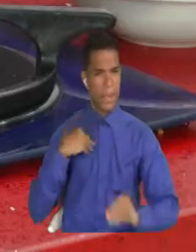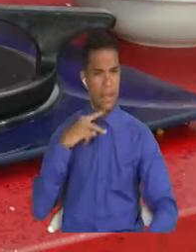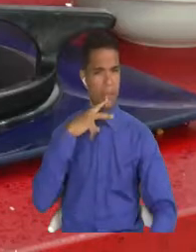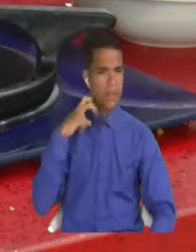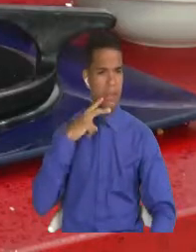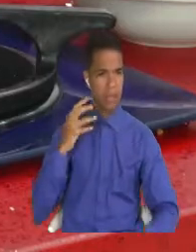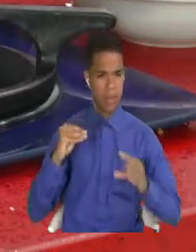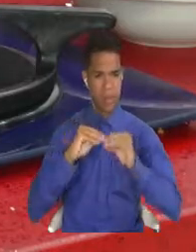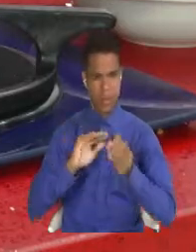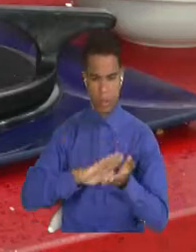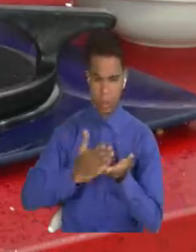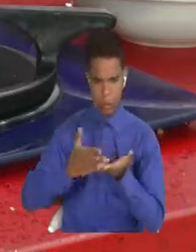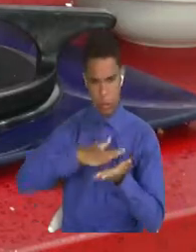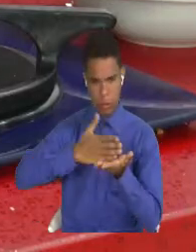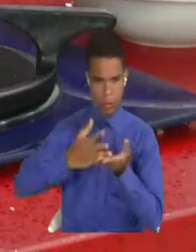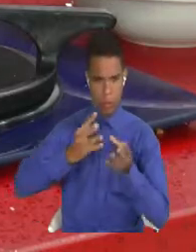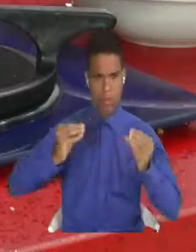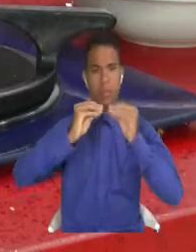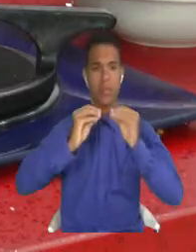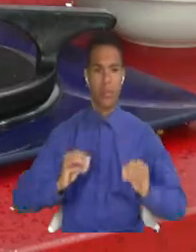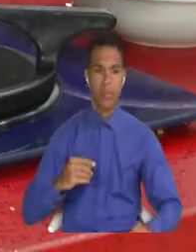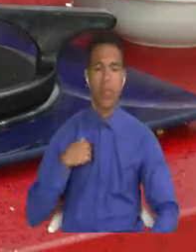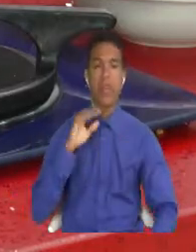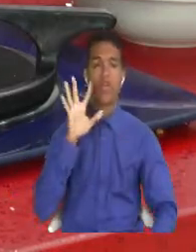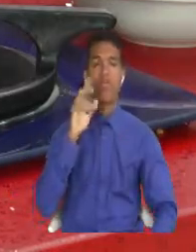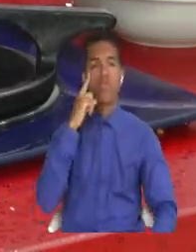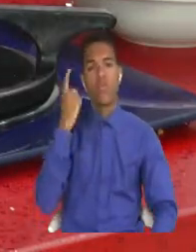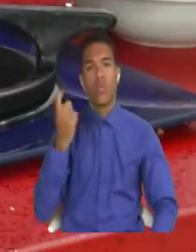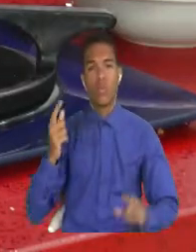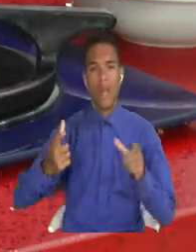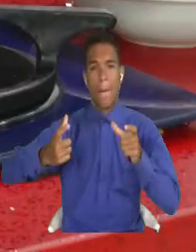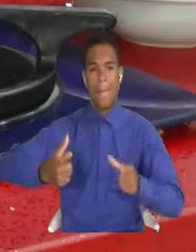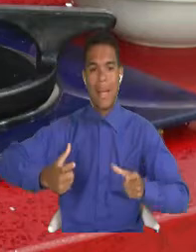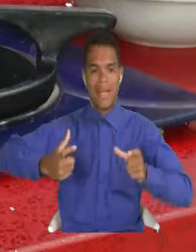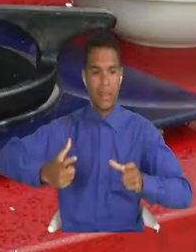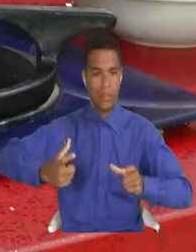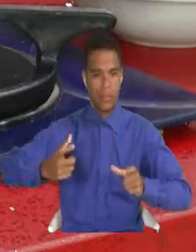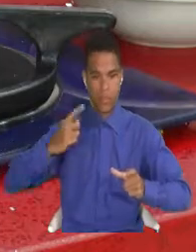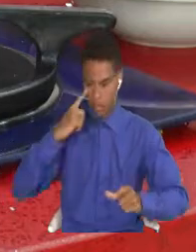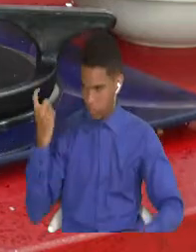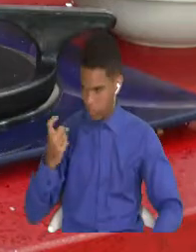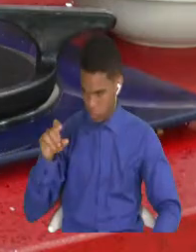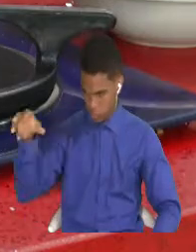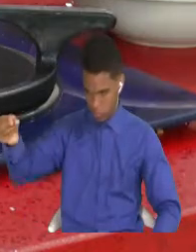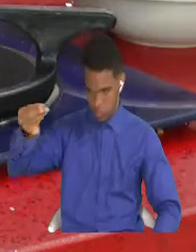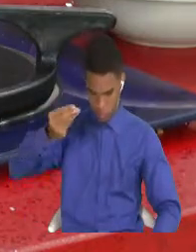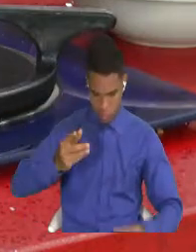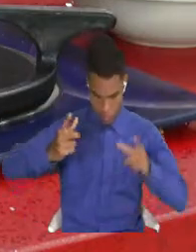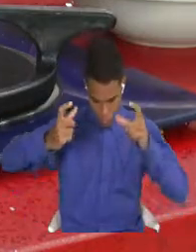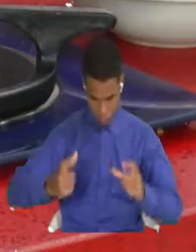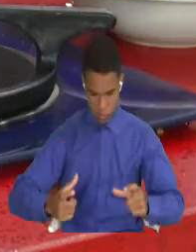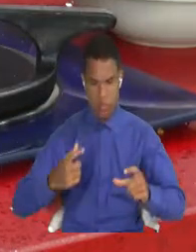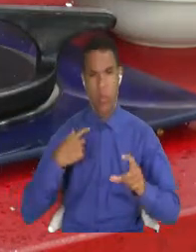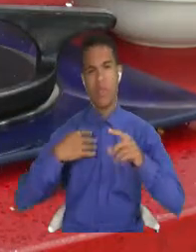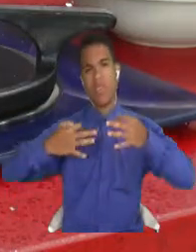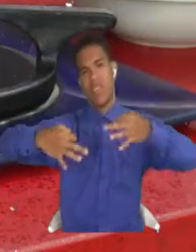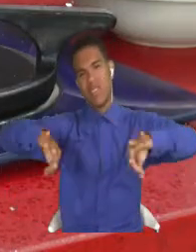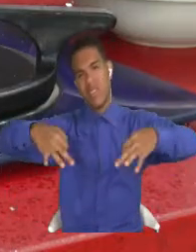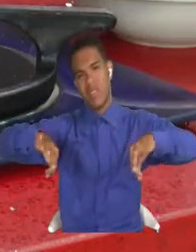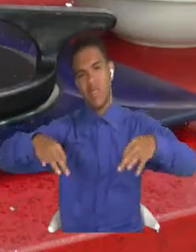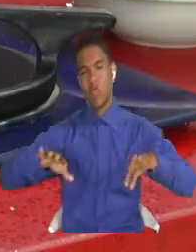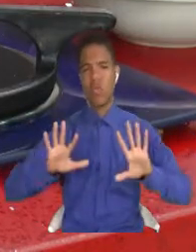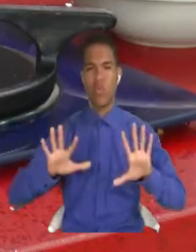Okay. Entonces, ahí vamos. Entonces, vamos a buscar nuestro plato, Rochi, porque no demoramos ya en empezar a emplatar. En es algo ya emplatar, sí, señor. Muy sencillo. Vamos